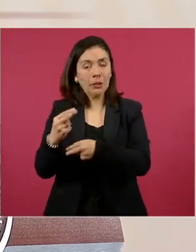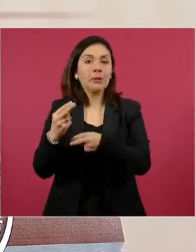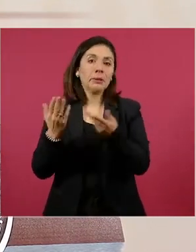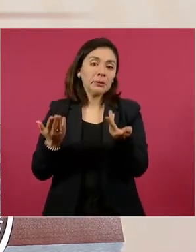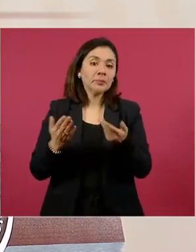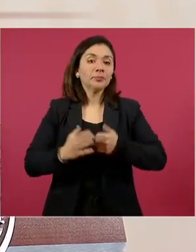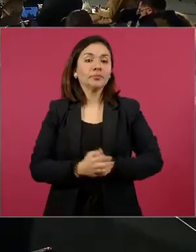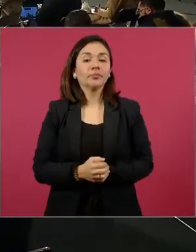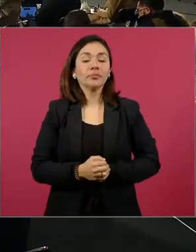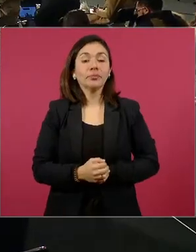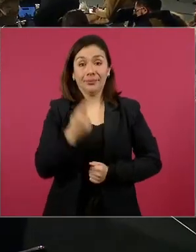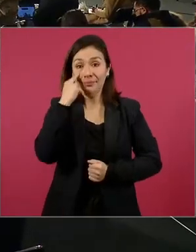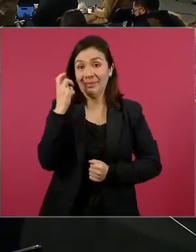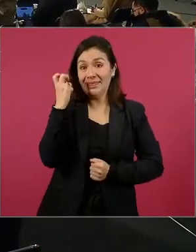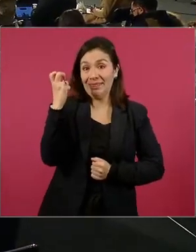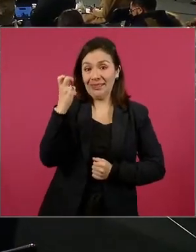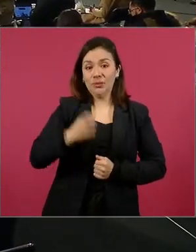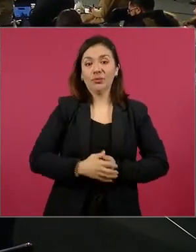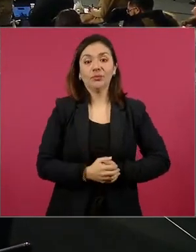Esto.